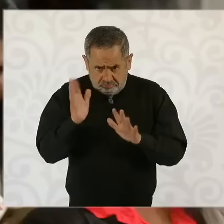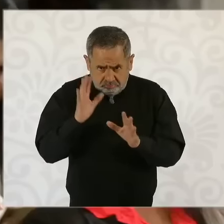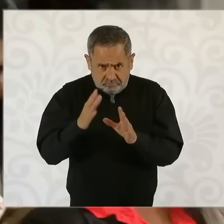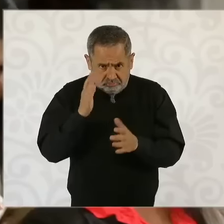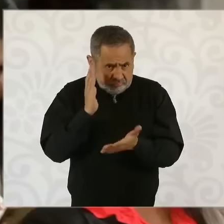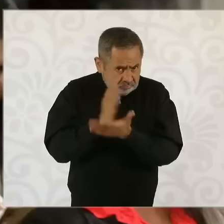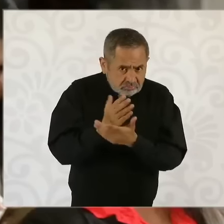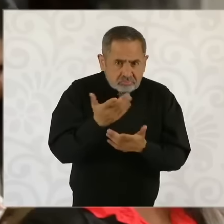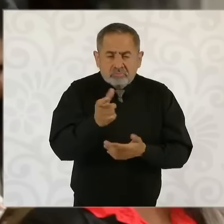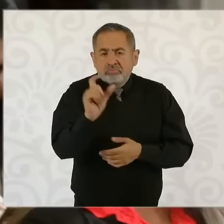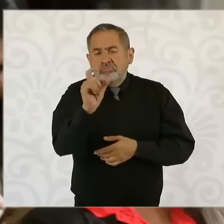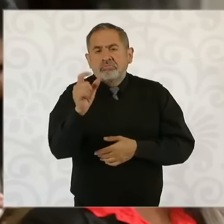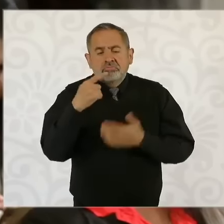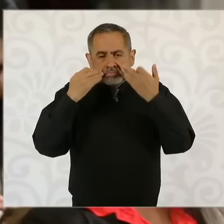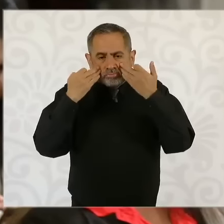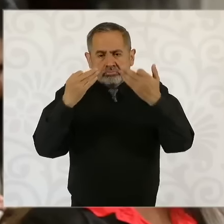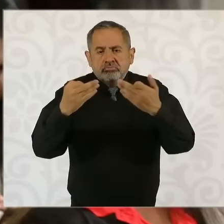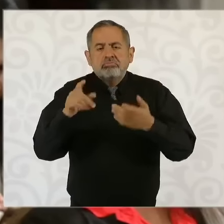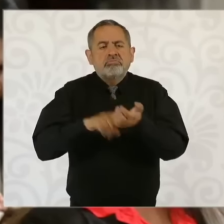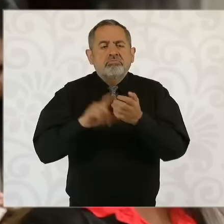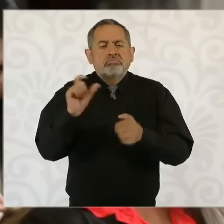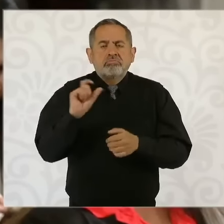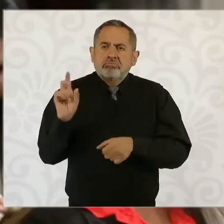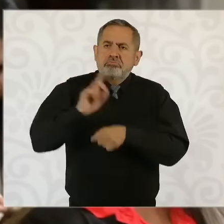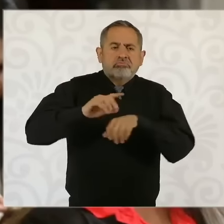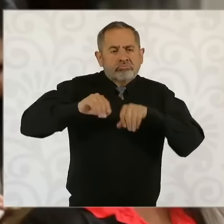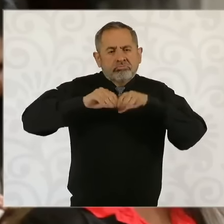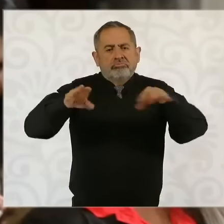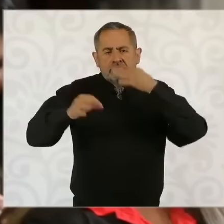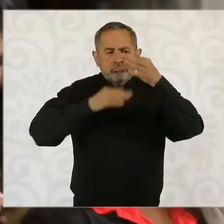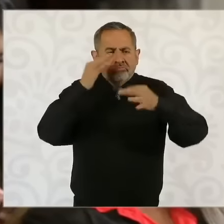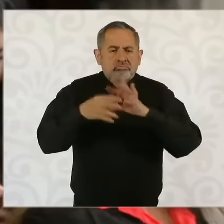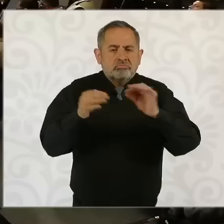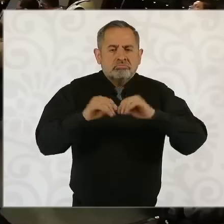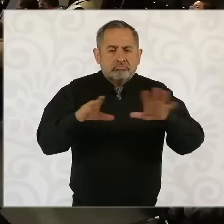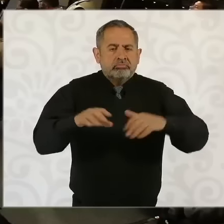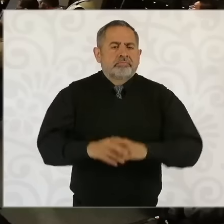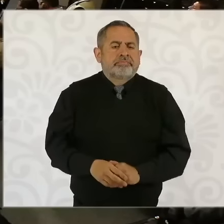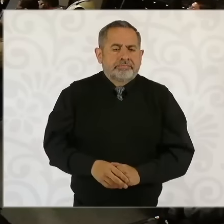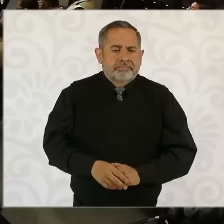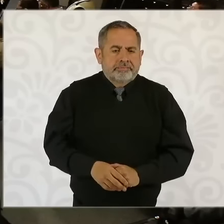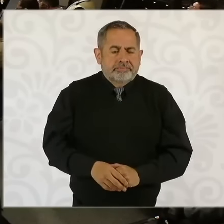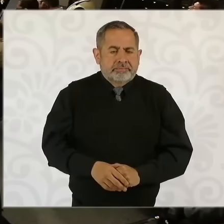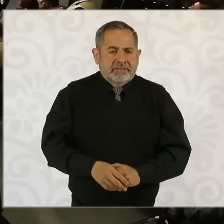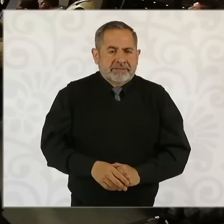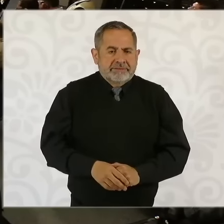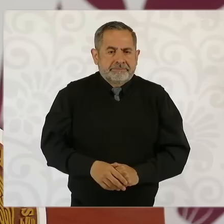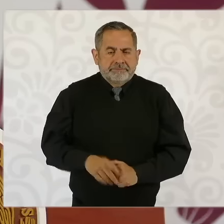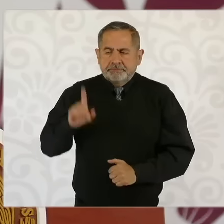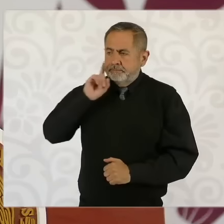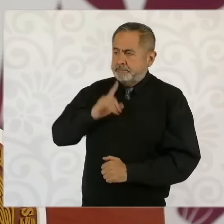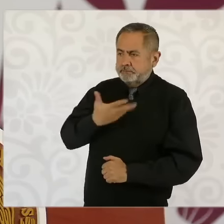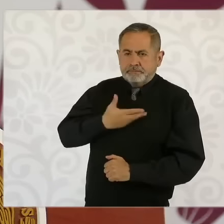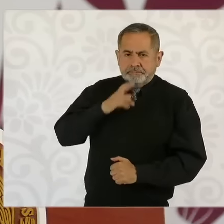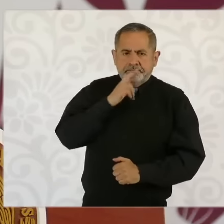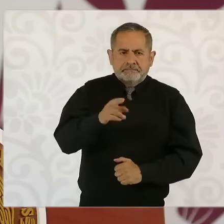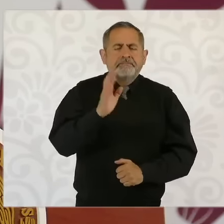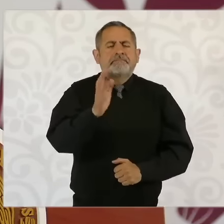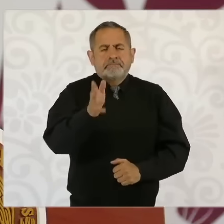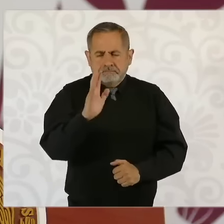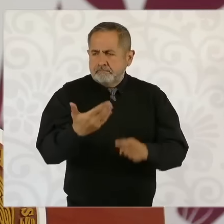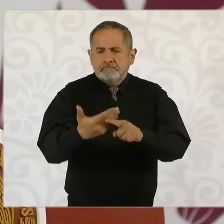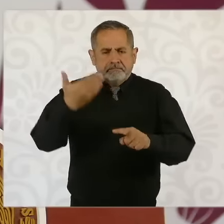y pues cuándo se podría tener ya Podemos presentar aquí cuánto… ya se hizo